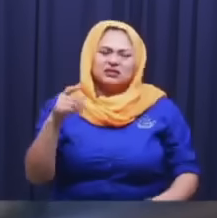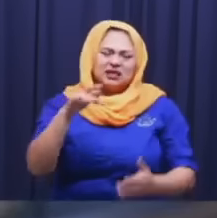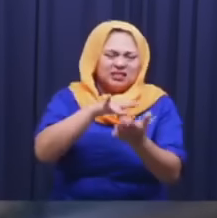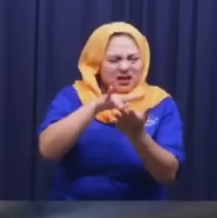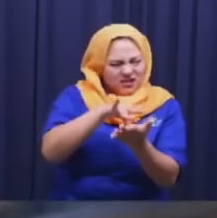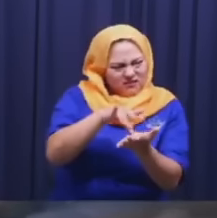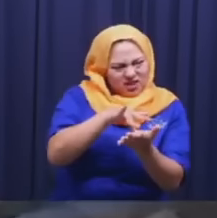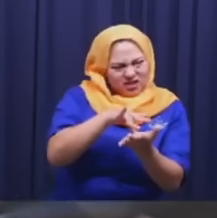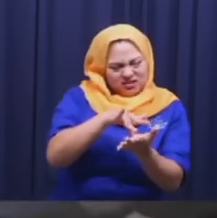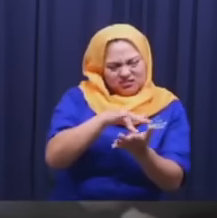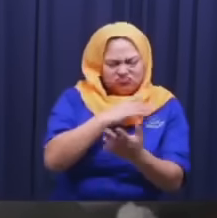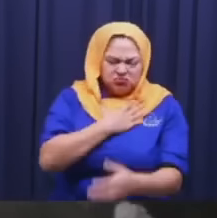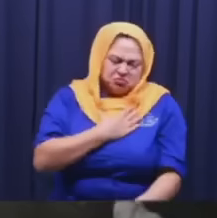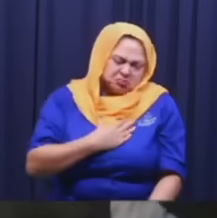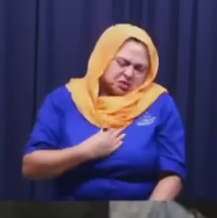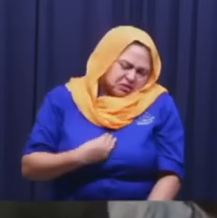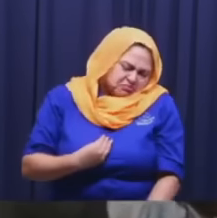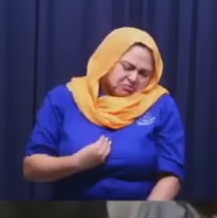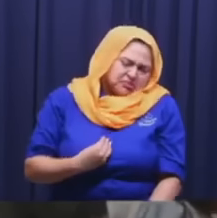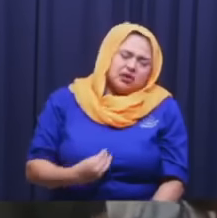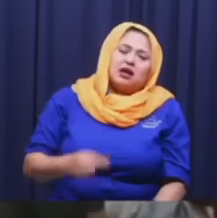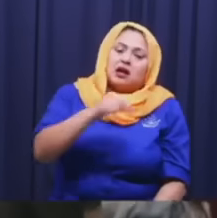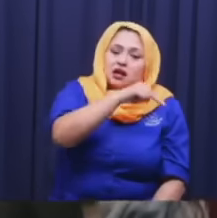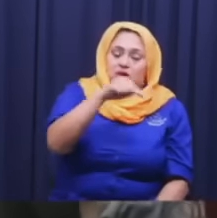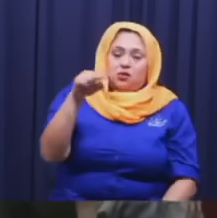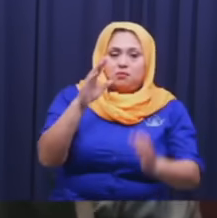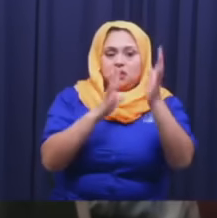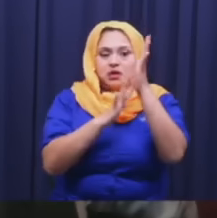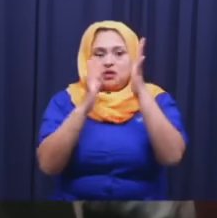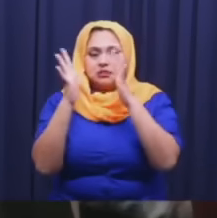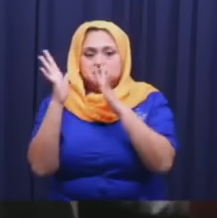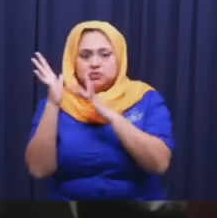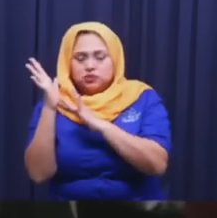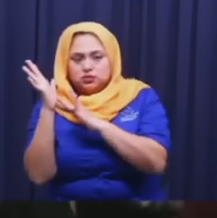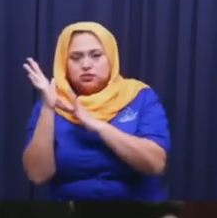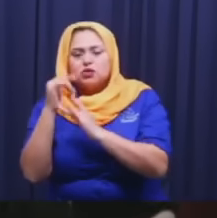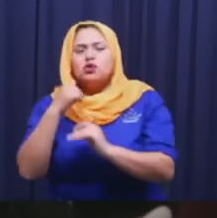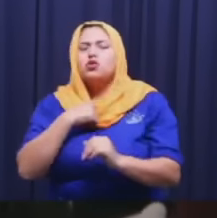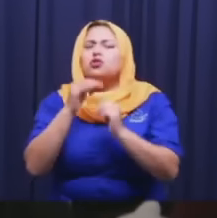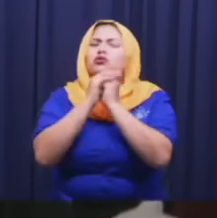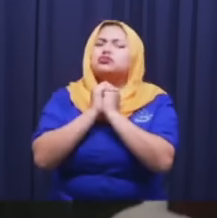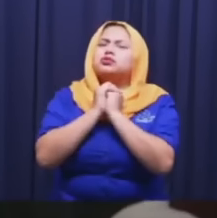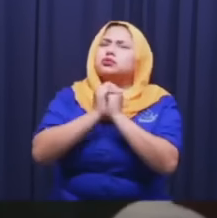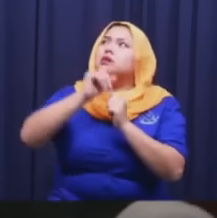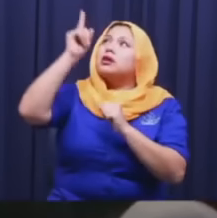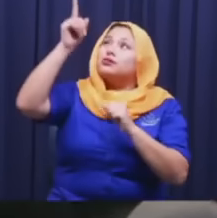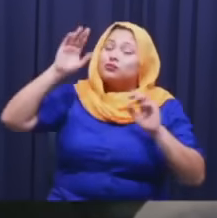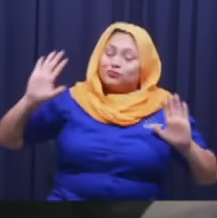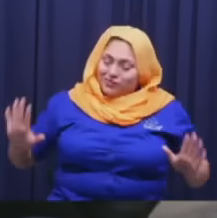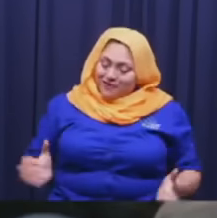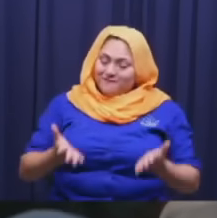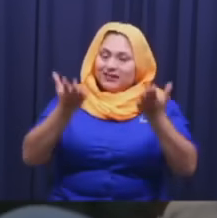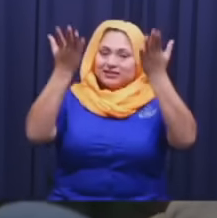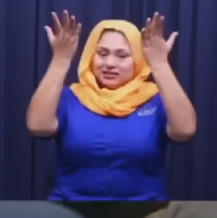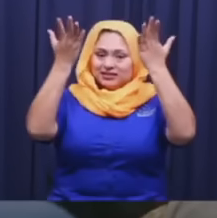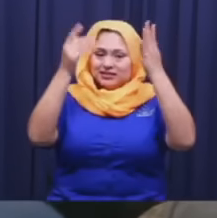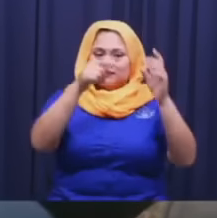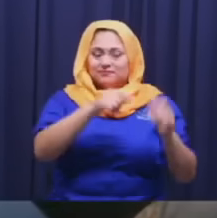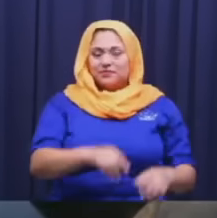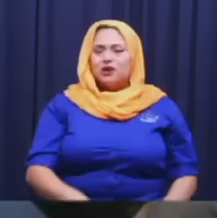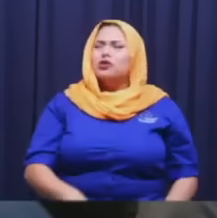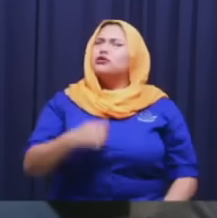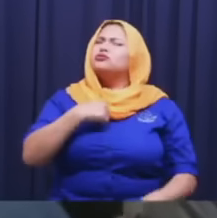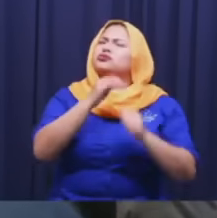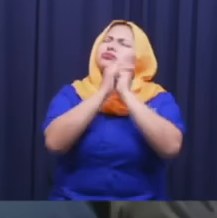abatidos. En el nombre de Jesús, yo te ruego que tú los levantes. Yo